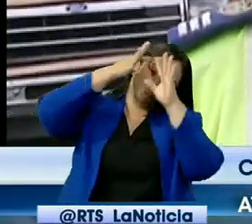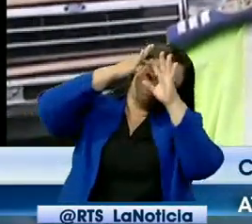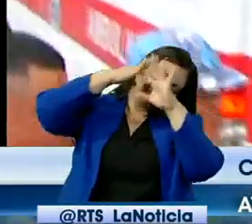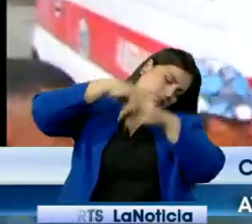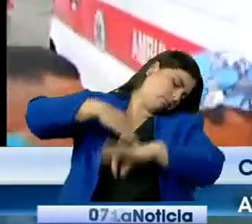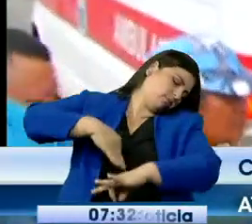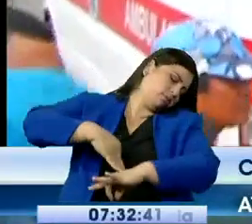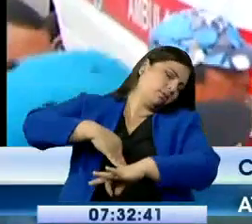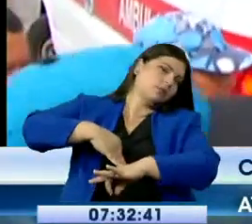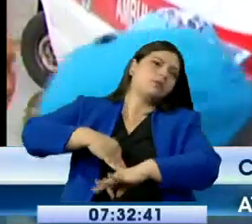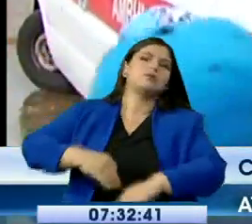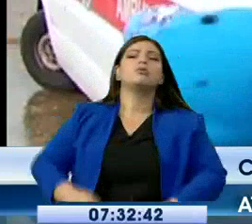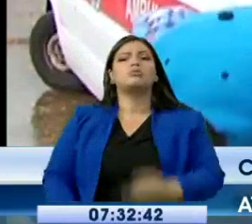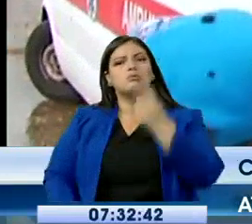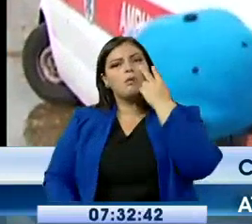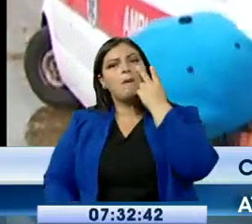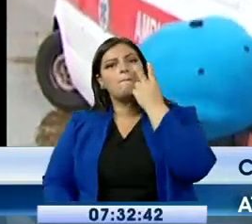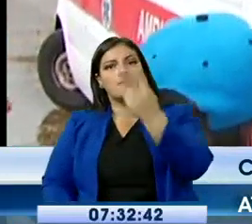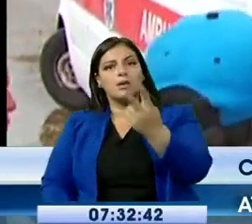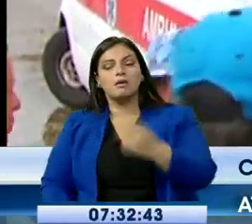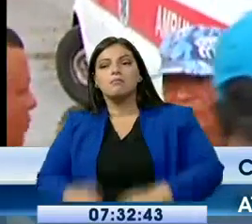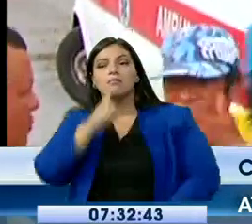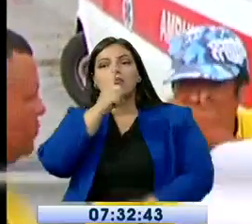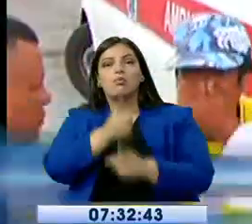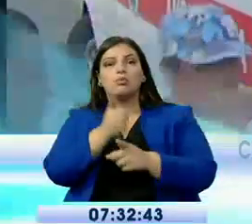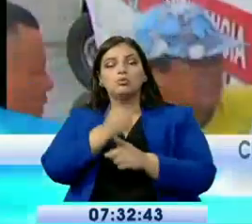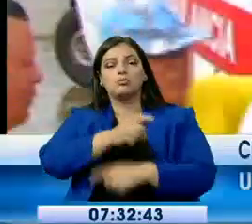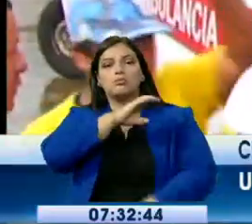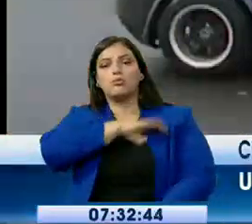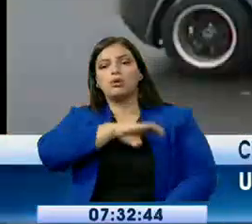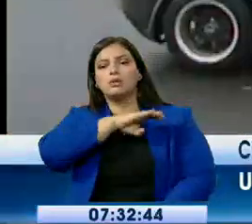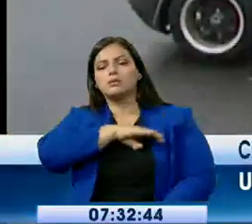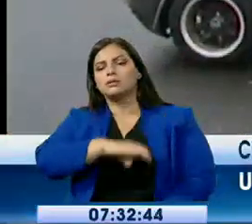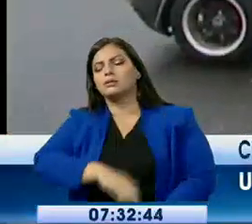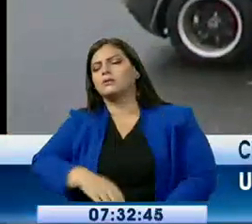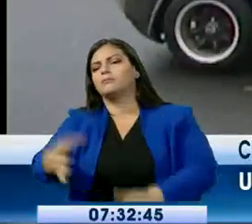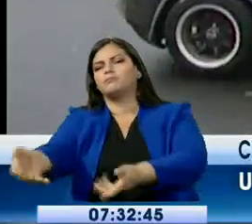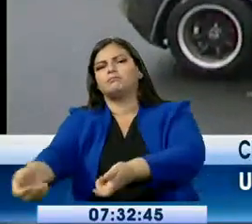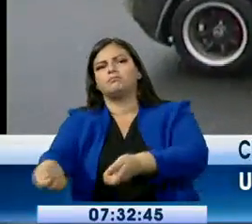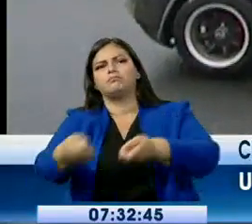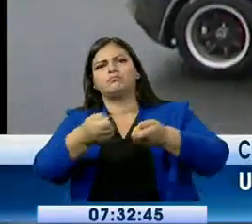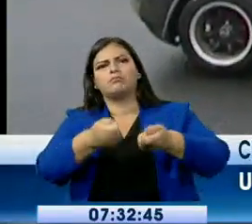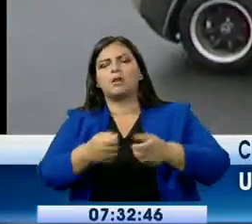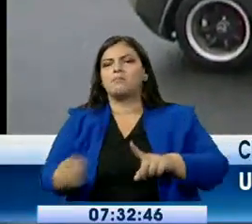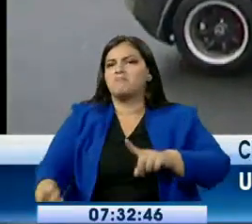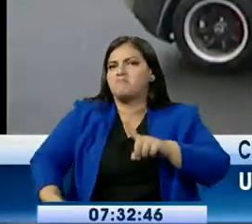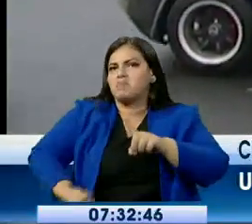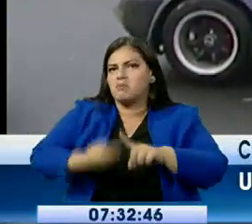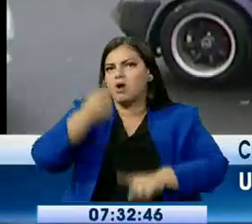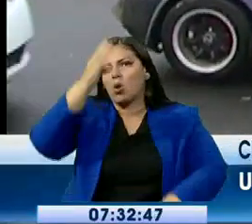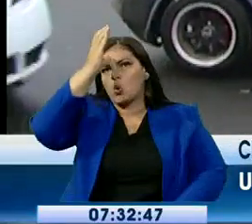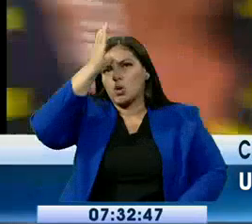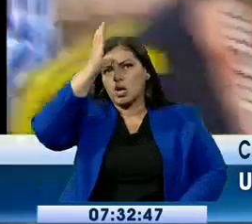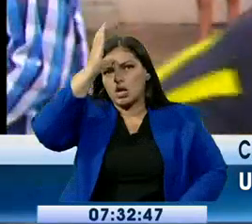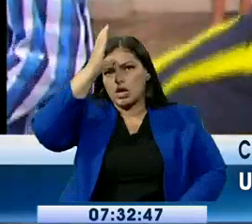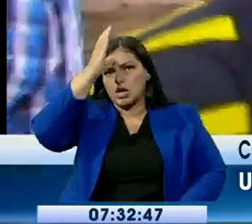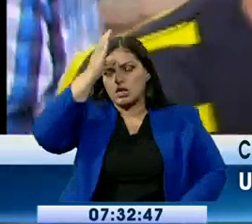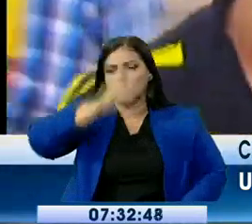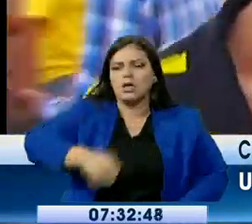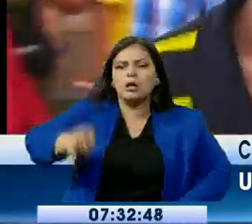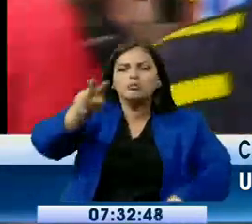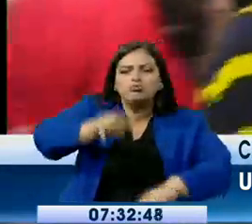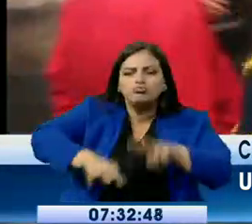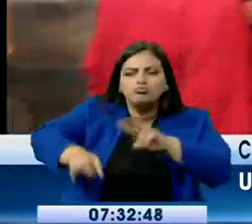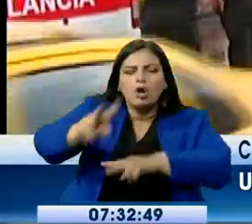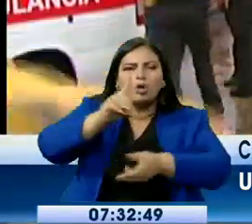responsabilidades. Tras el traslado del conductor a una clínica y su vehículo a los patios de la ATM, aquí el carnaval no